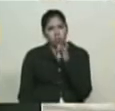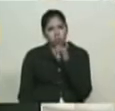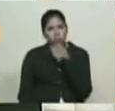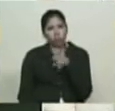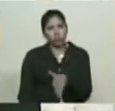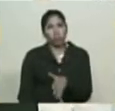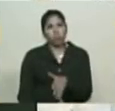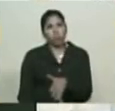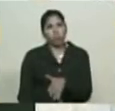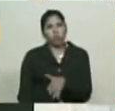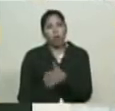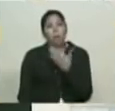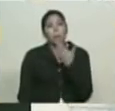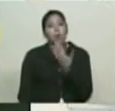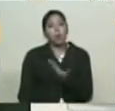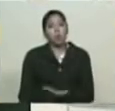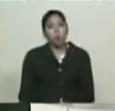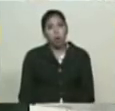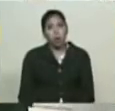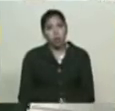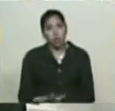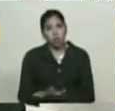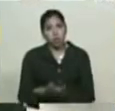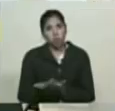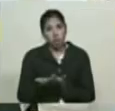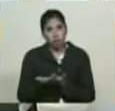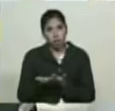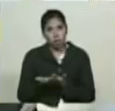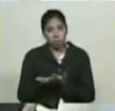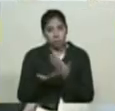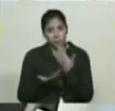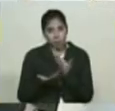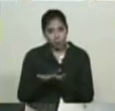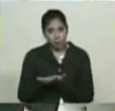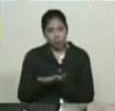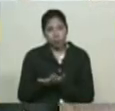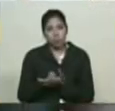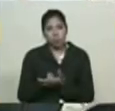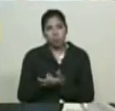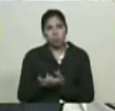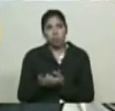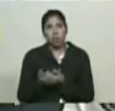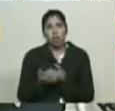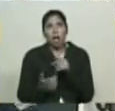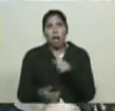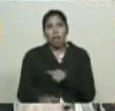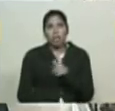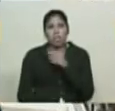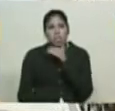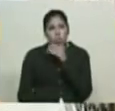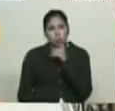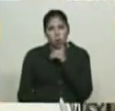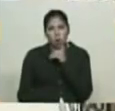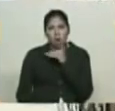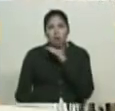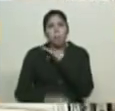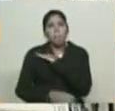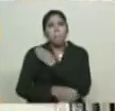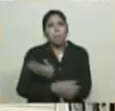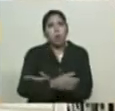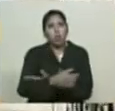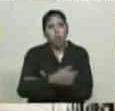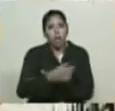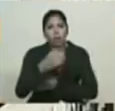esta propuesta que él pues sentía que el poder legislativo en el país no existe, que hay un vacío de poder incluso,